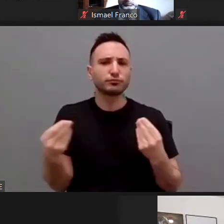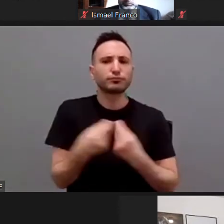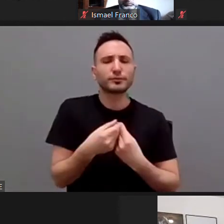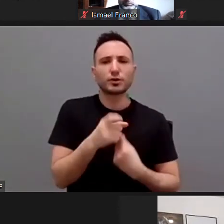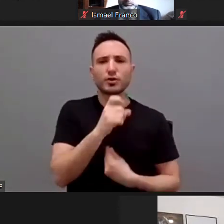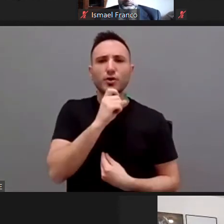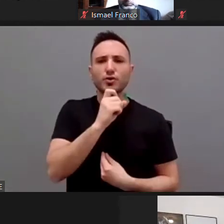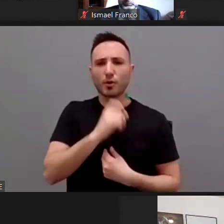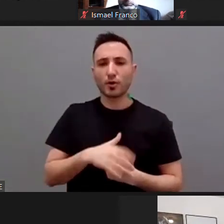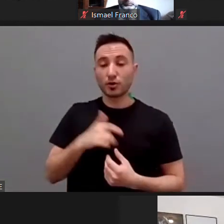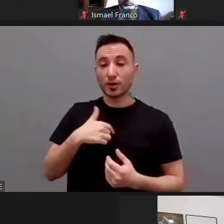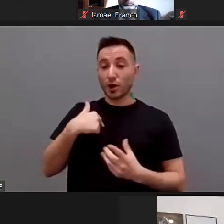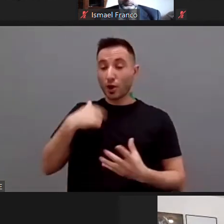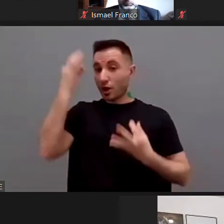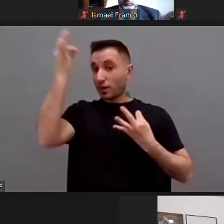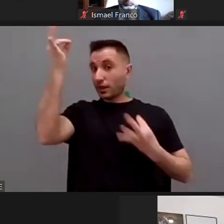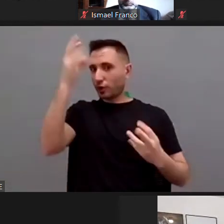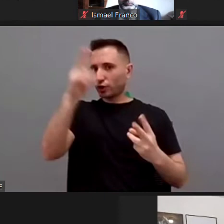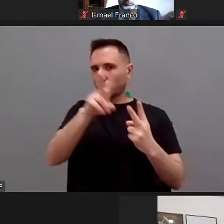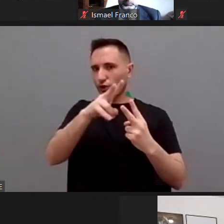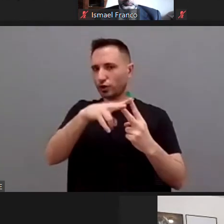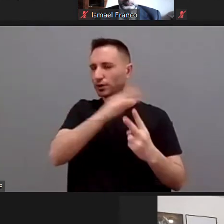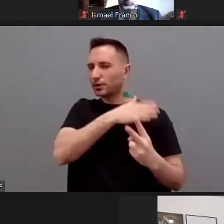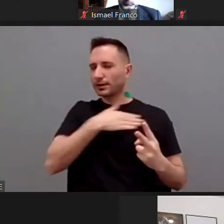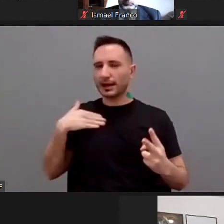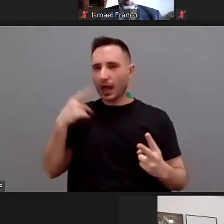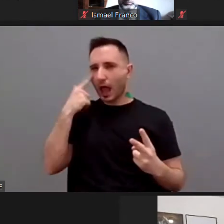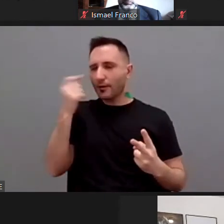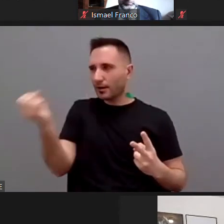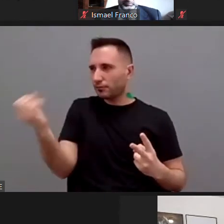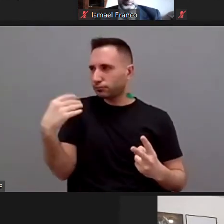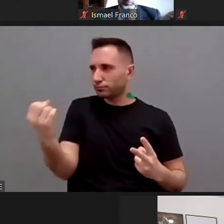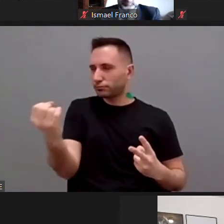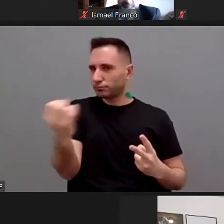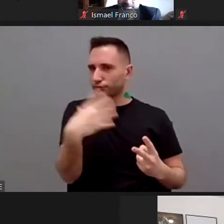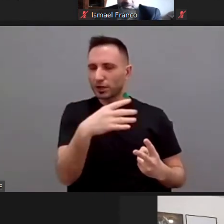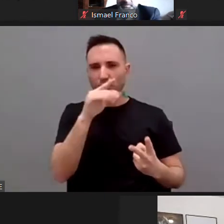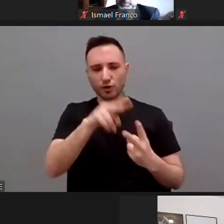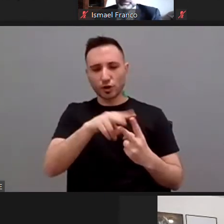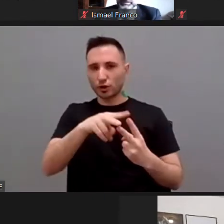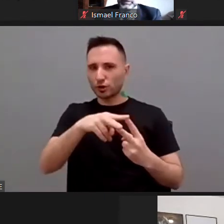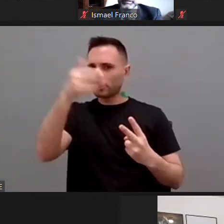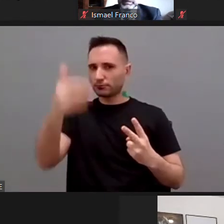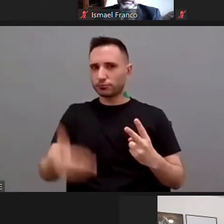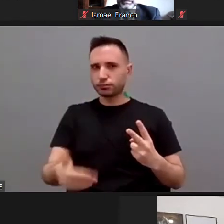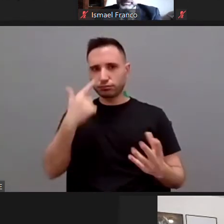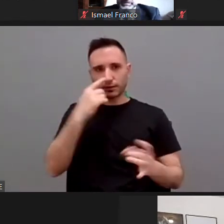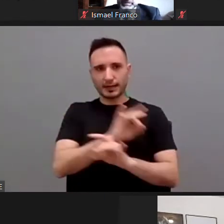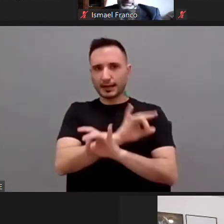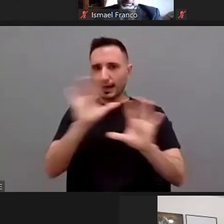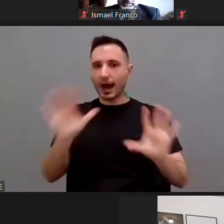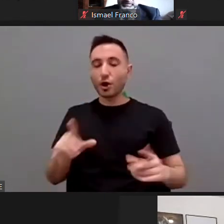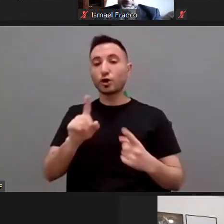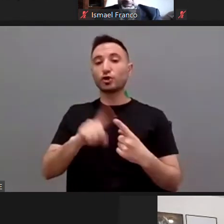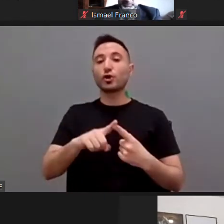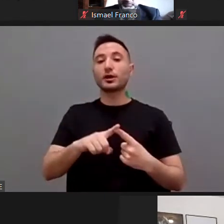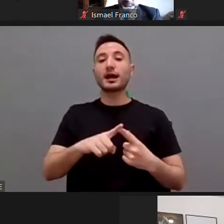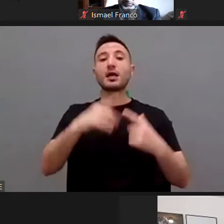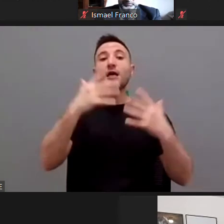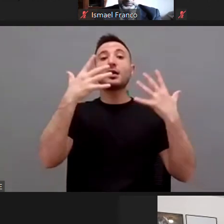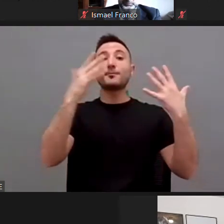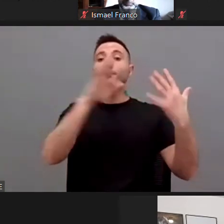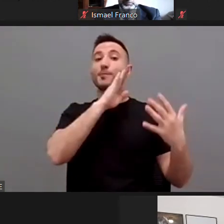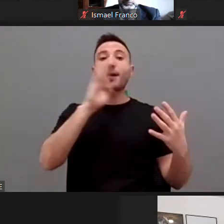que, independientemente de lo que nos quieras contar, nos hablases de ellos, porque yo creo que son muy, muy evidentes, ¿no? 8 de cada 10 madres